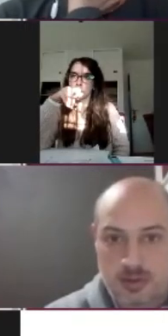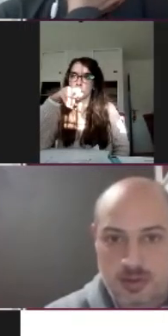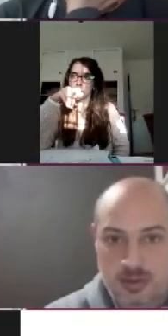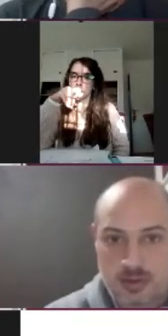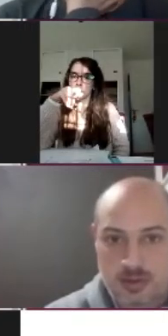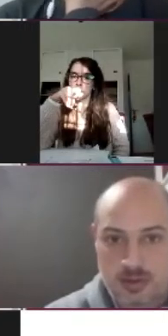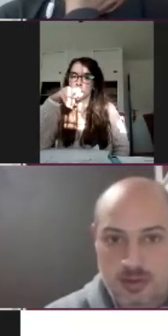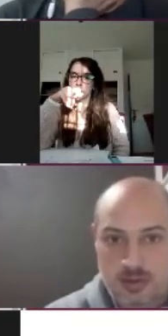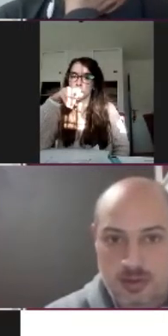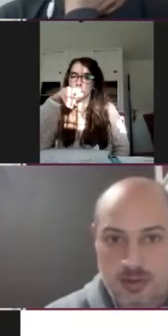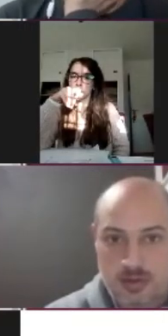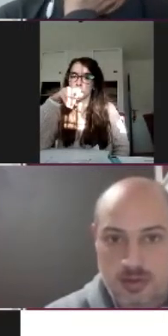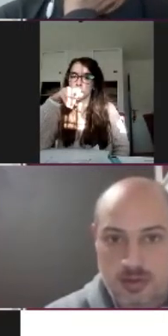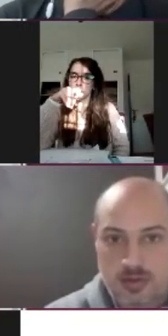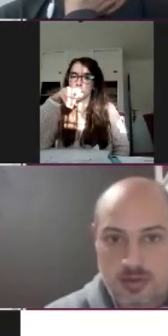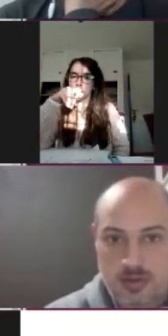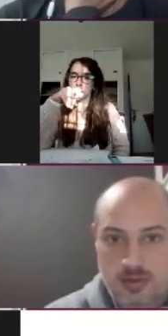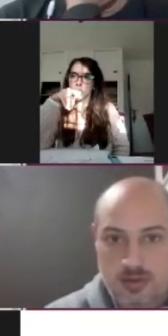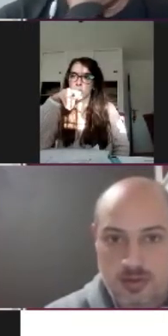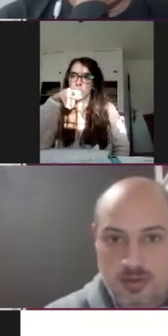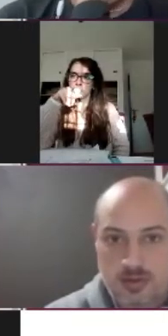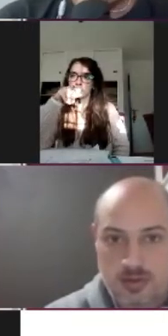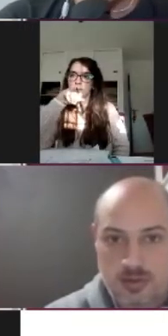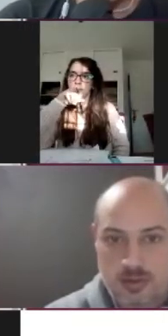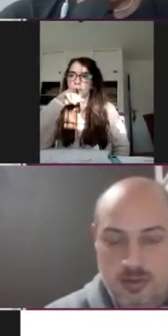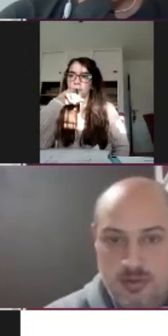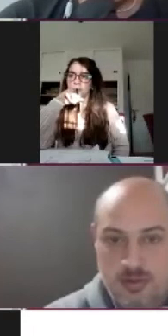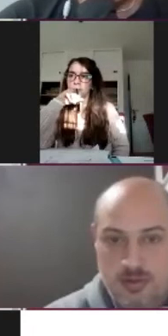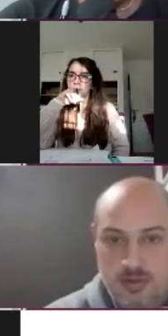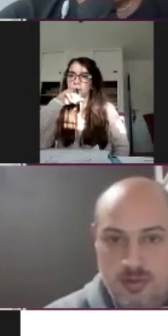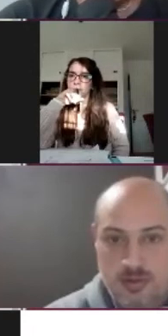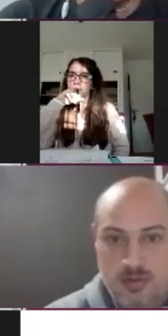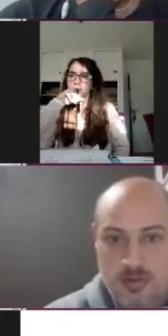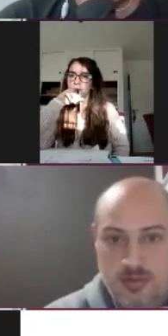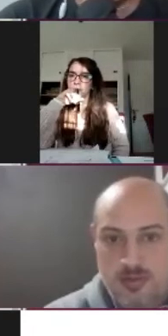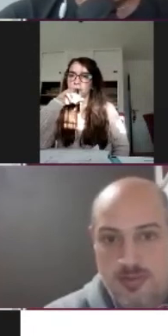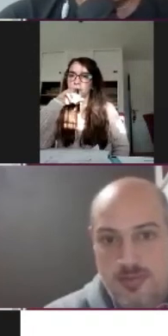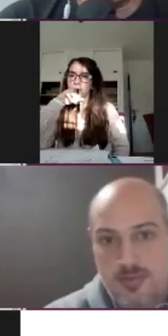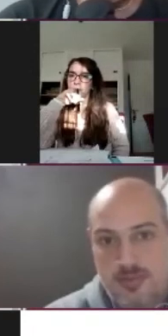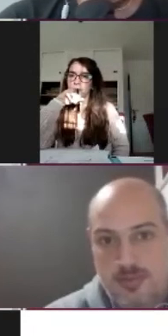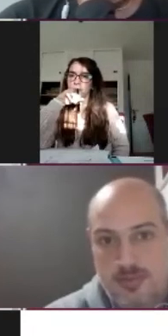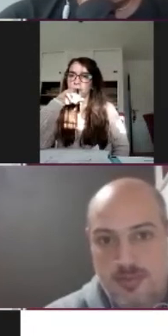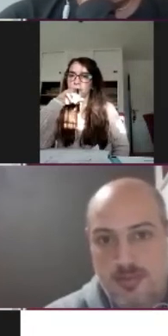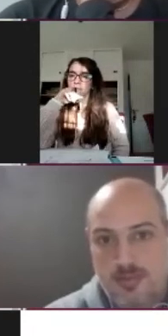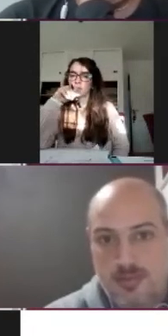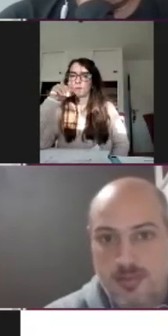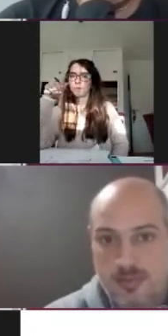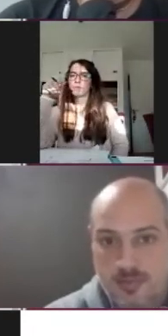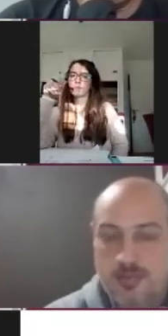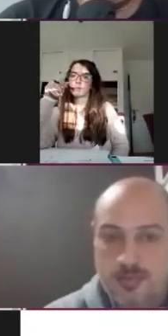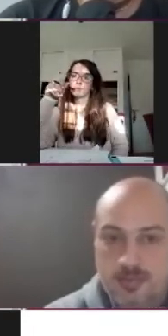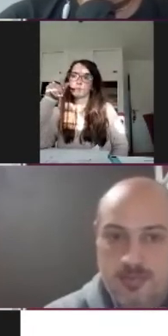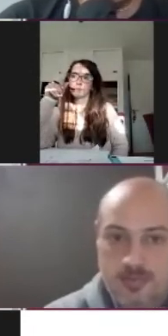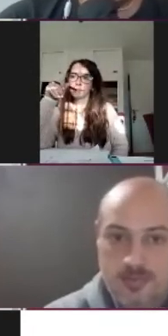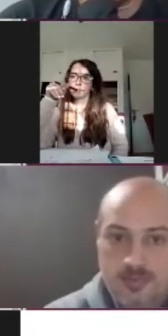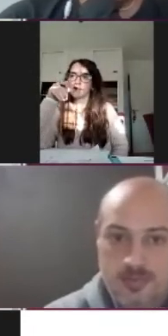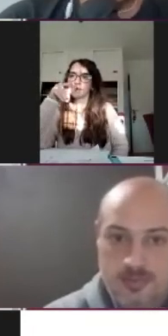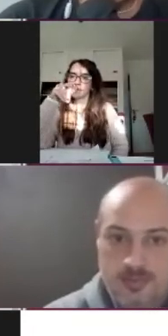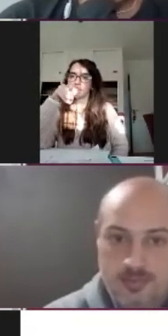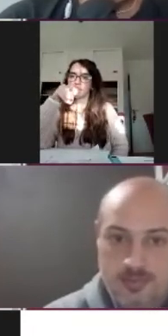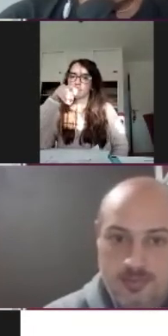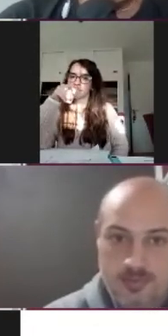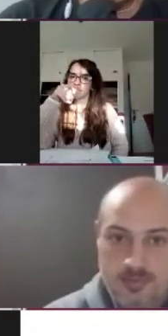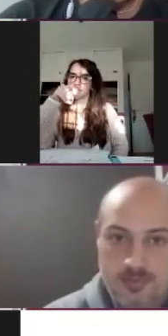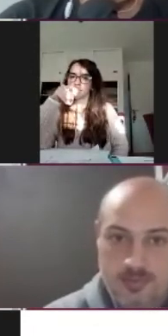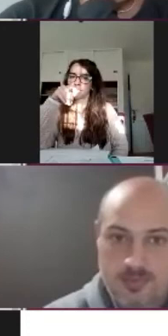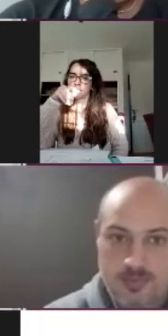bueno, está bien, De perfecto. 906 a 634, que le hace el 70%. Está bien.